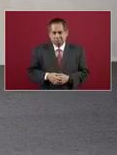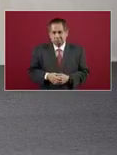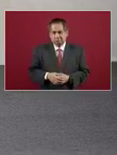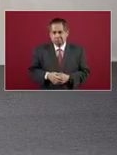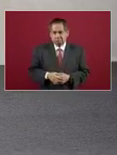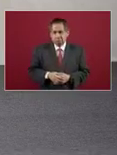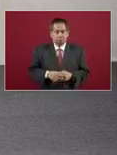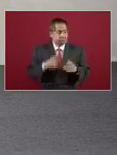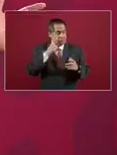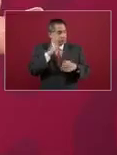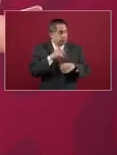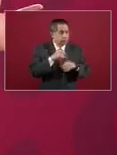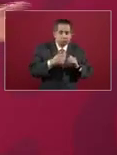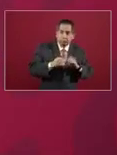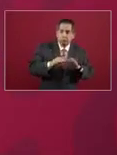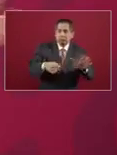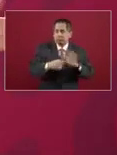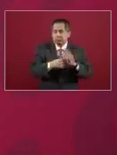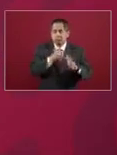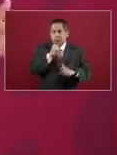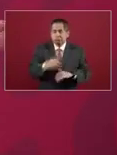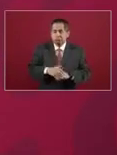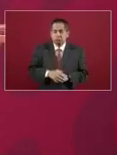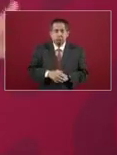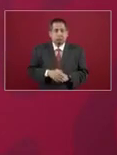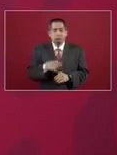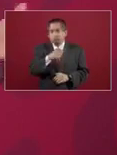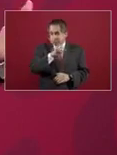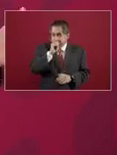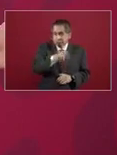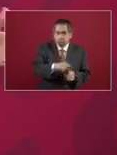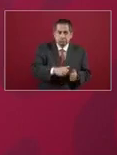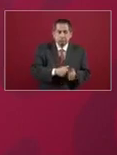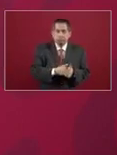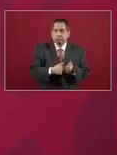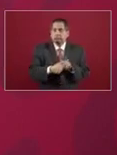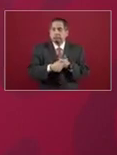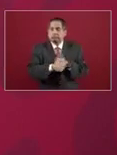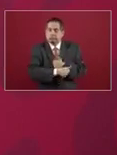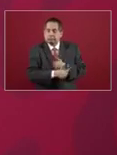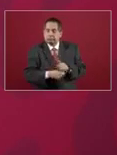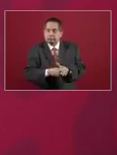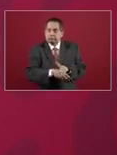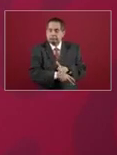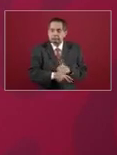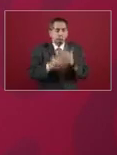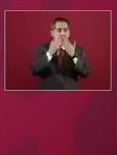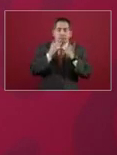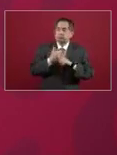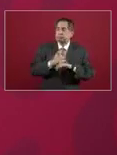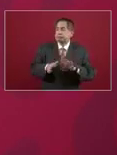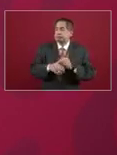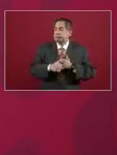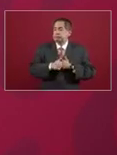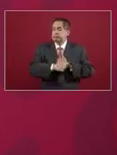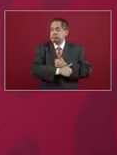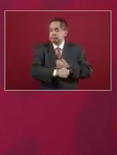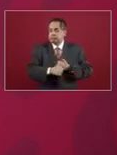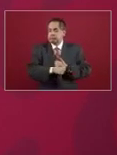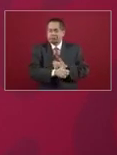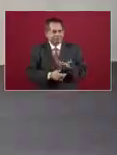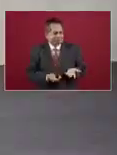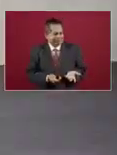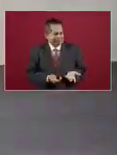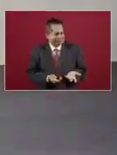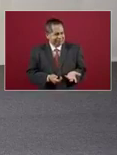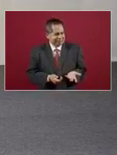vieron nada nunca. Es más, hasta ocultaban ellos mismos la información. Se inauguró